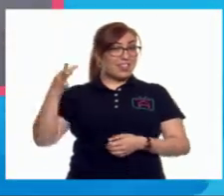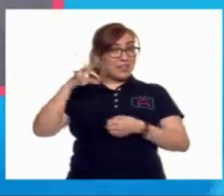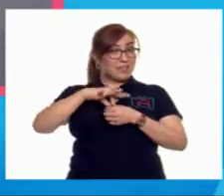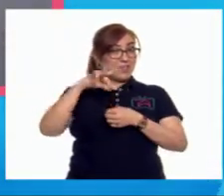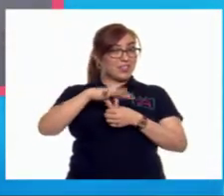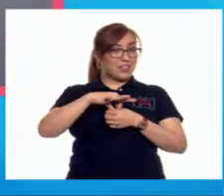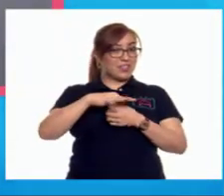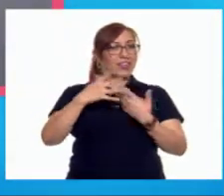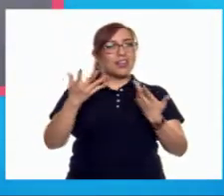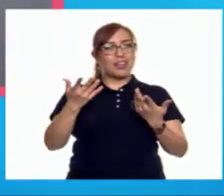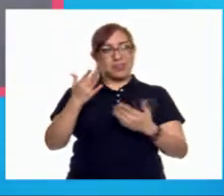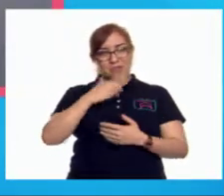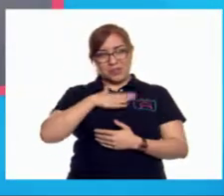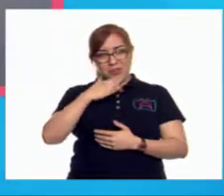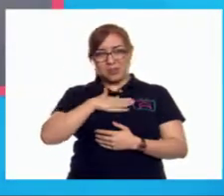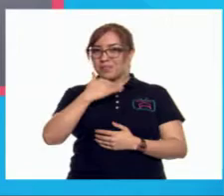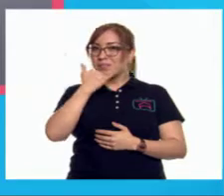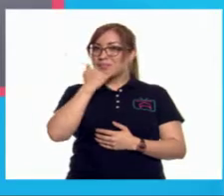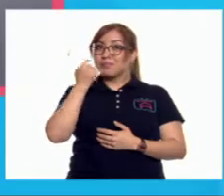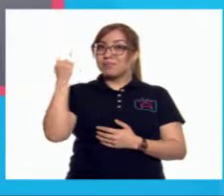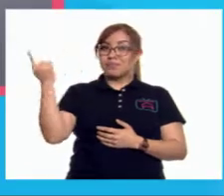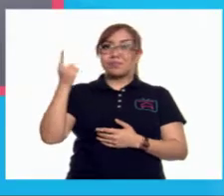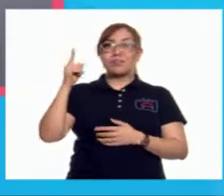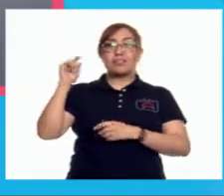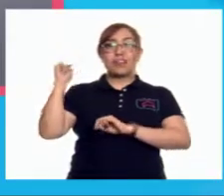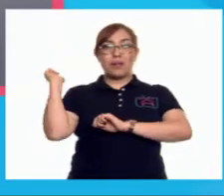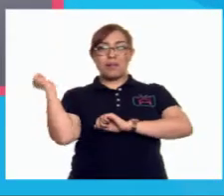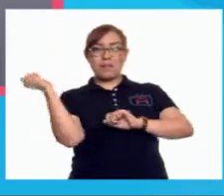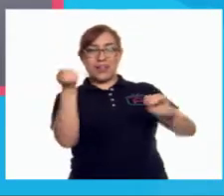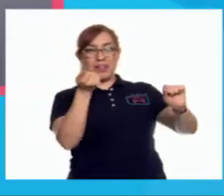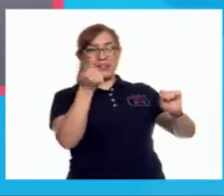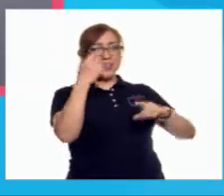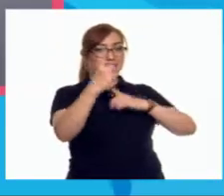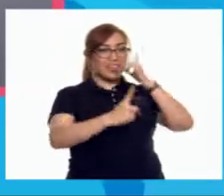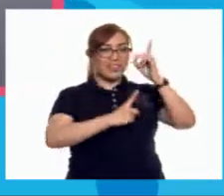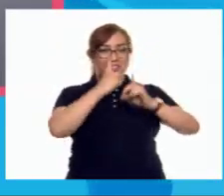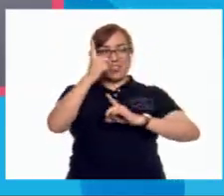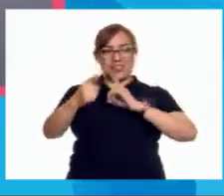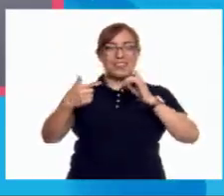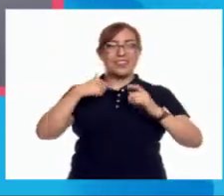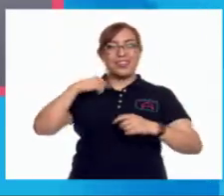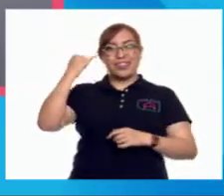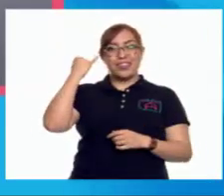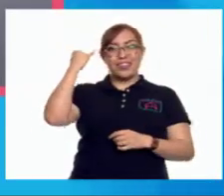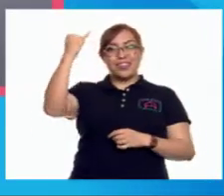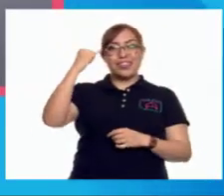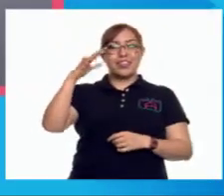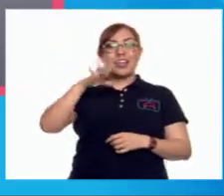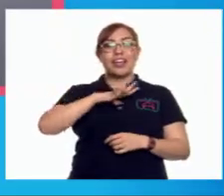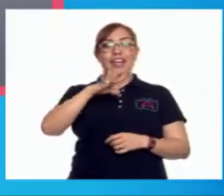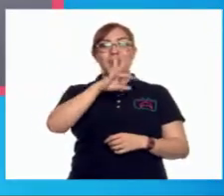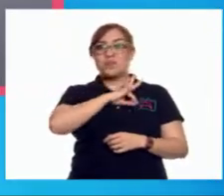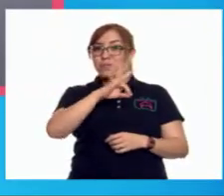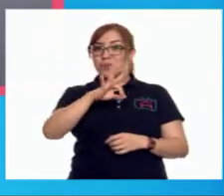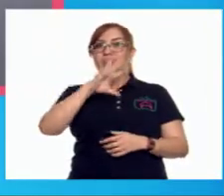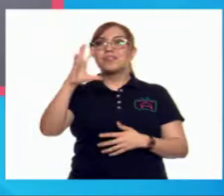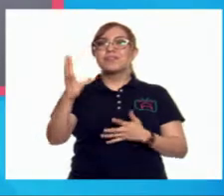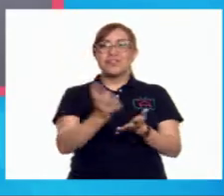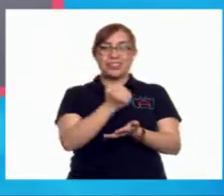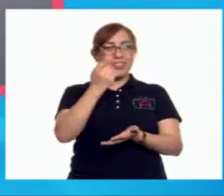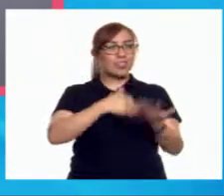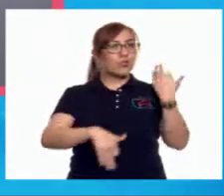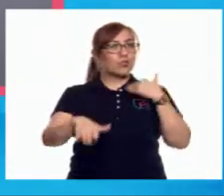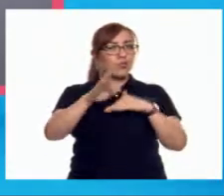Digo, al béisbol como deporte. Tengo un arma secreta que nos hará ganar todos los partidos